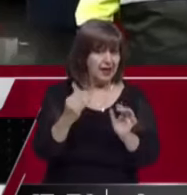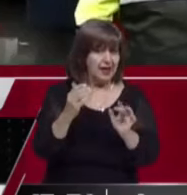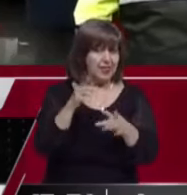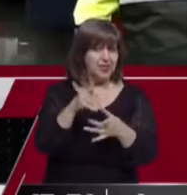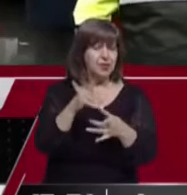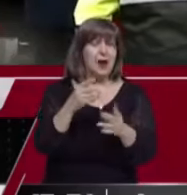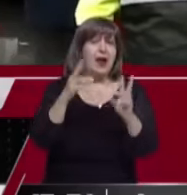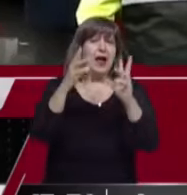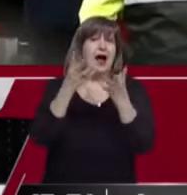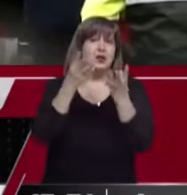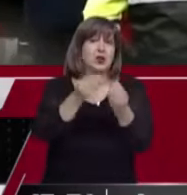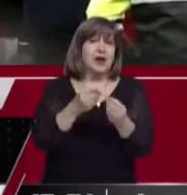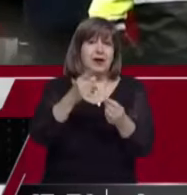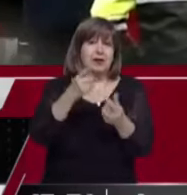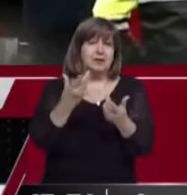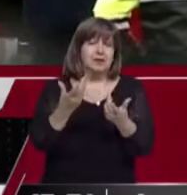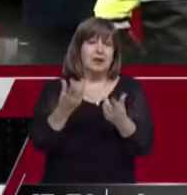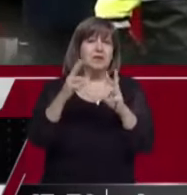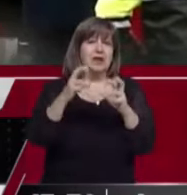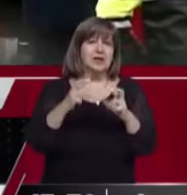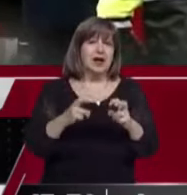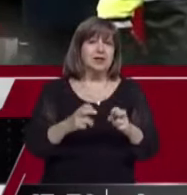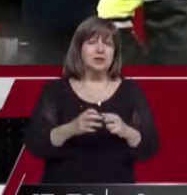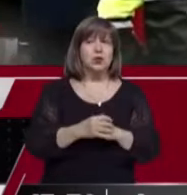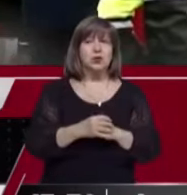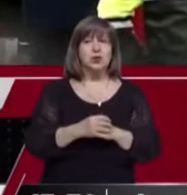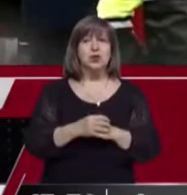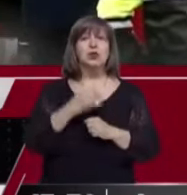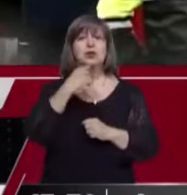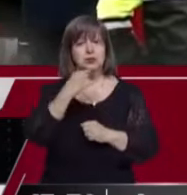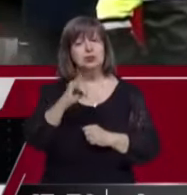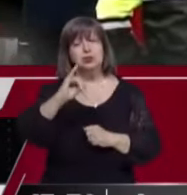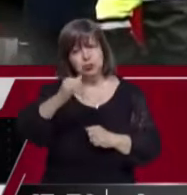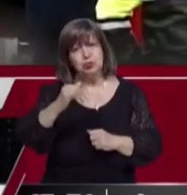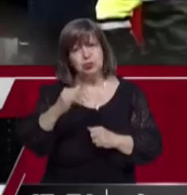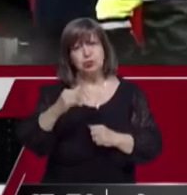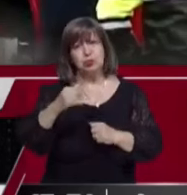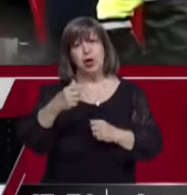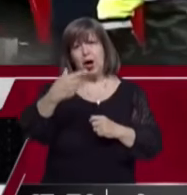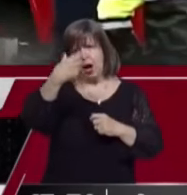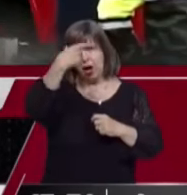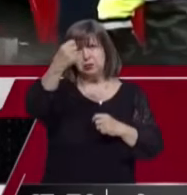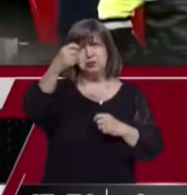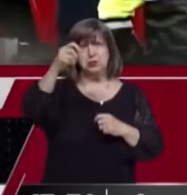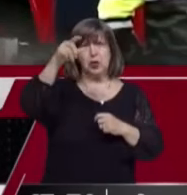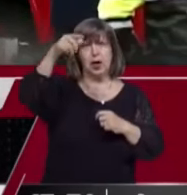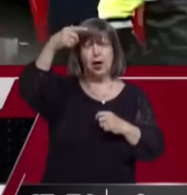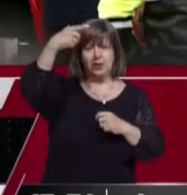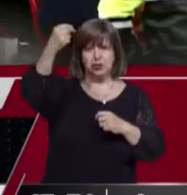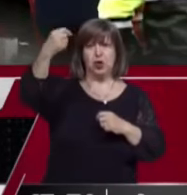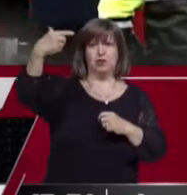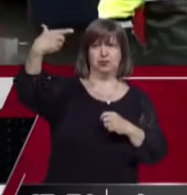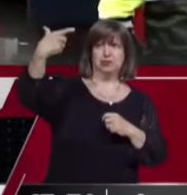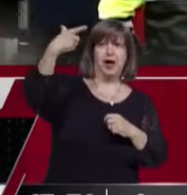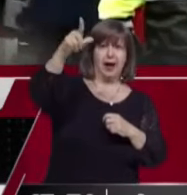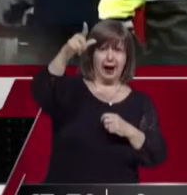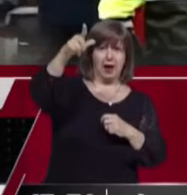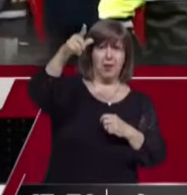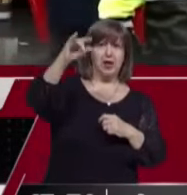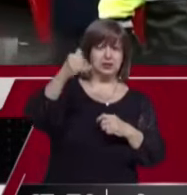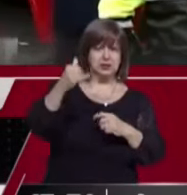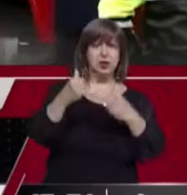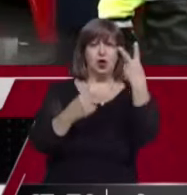pericia sí eh todos los trenes tienen cámara tanto el tren de pasajeros como el tren de servicio que estaba